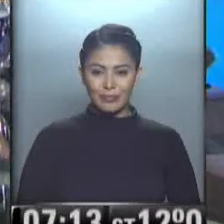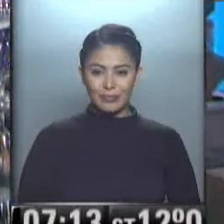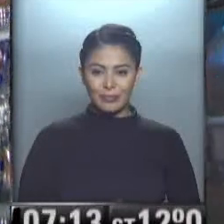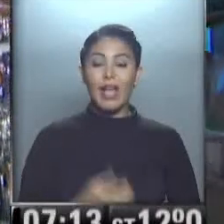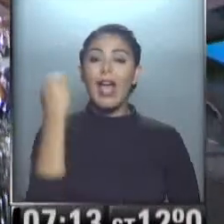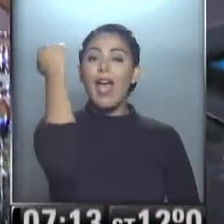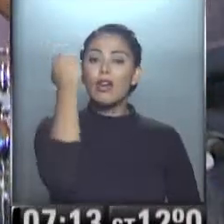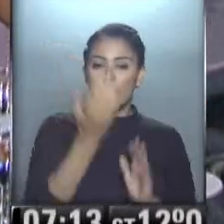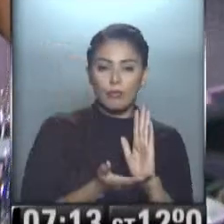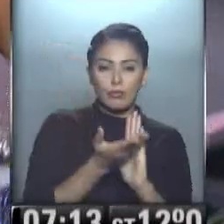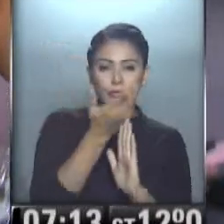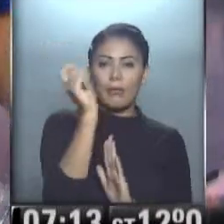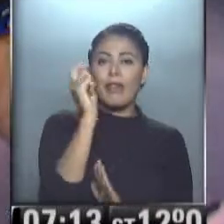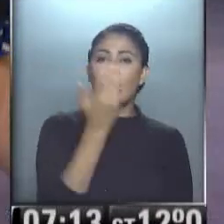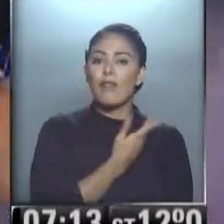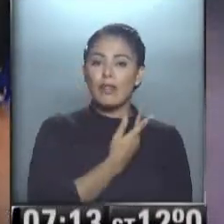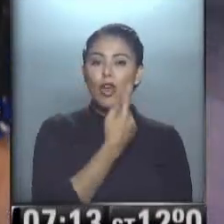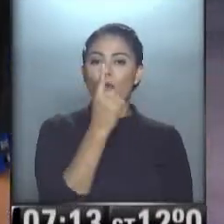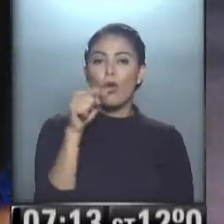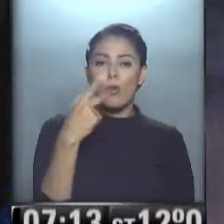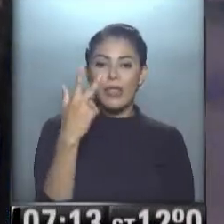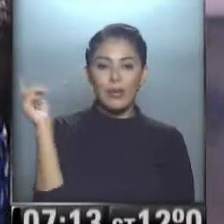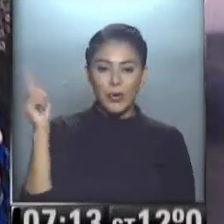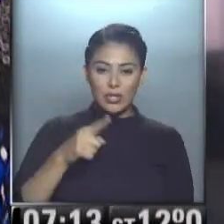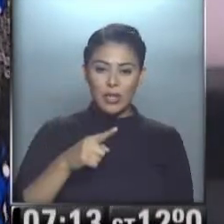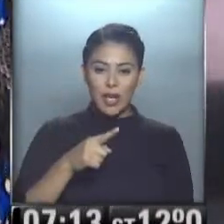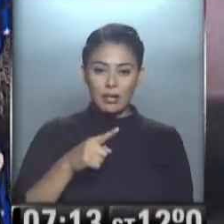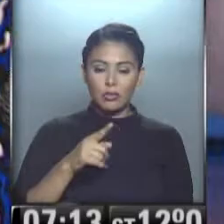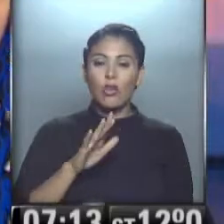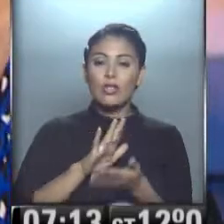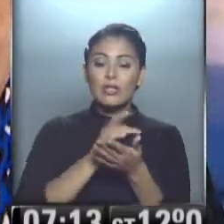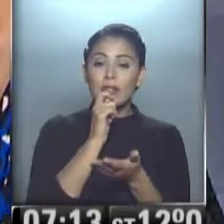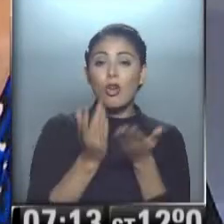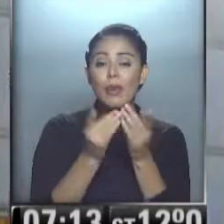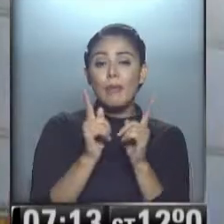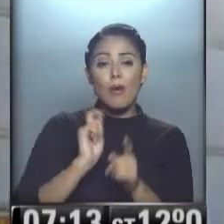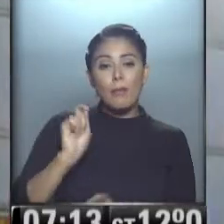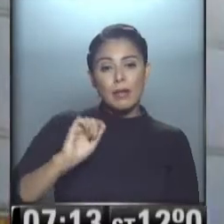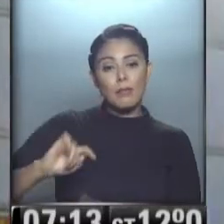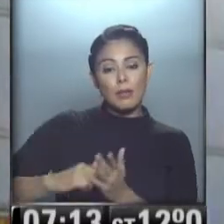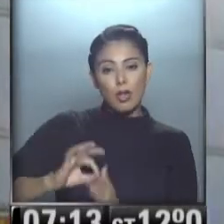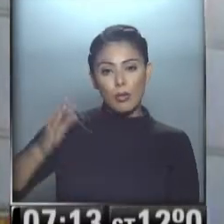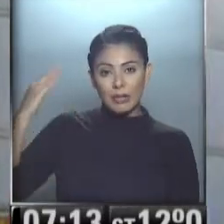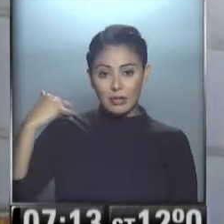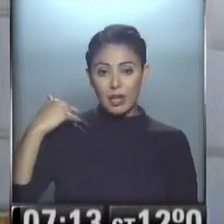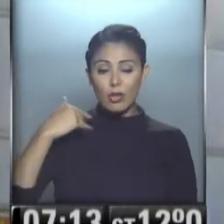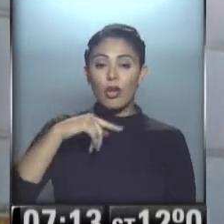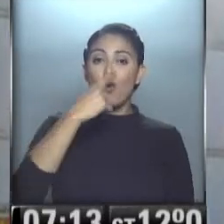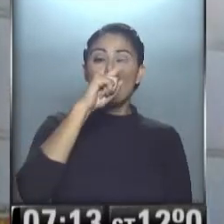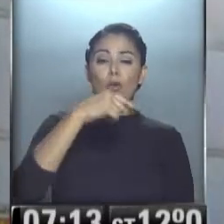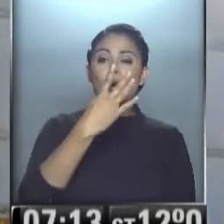Creció la economía durante el mes de febrero, fue del 1,3% respecto al mismo mes del año pasado y el aumento interanual fue